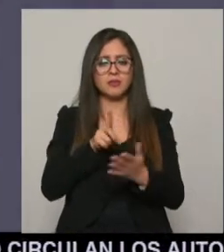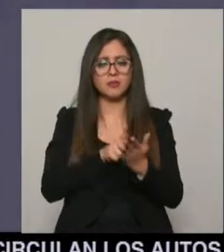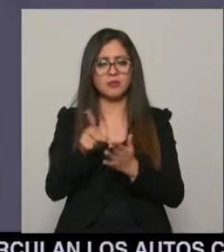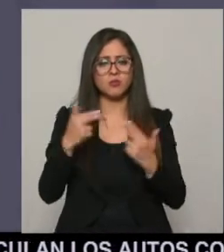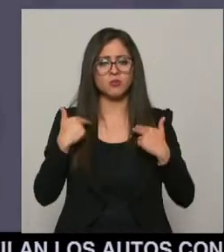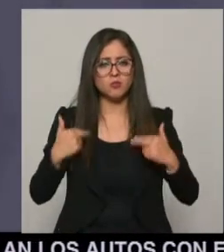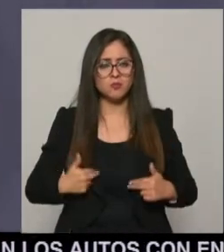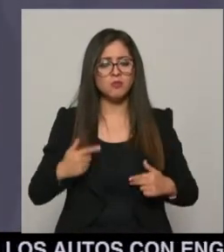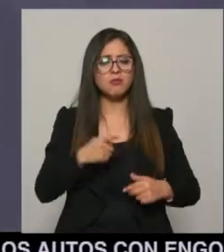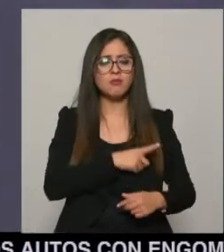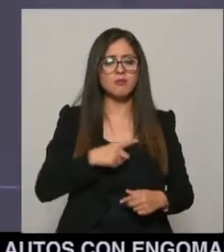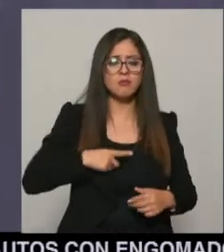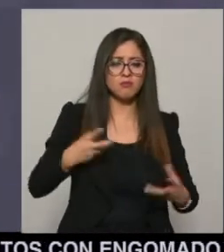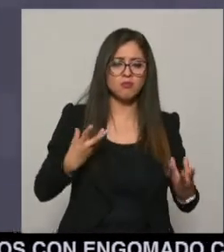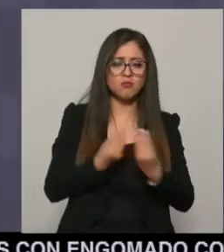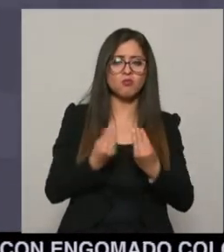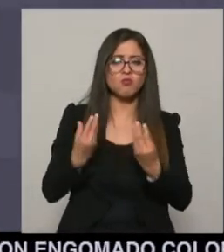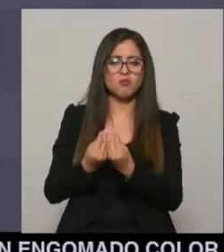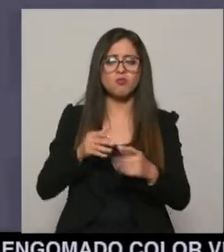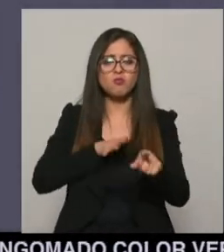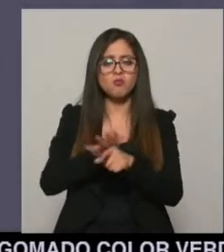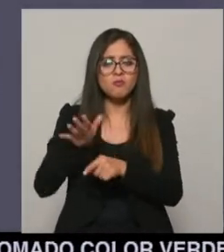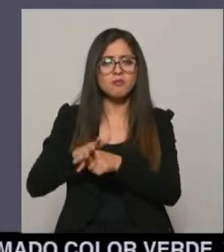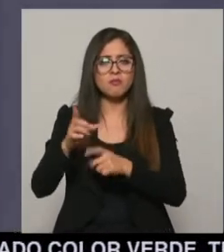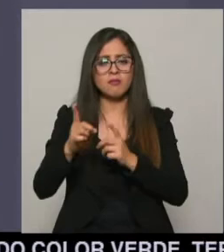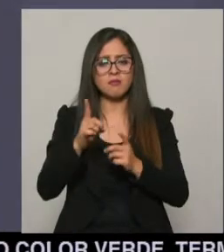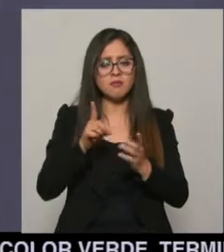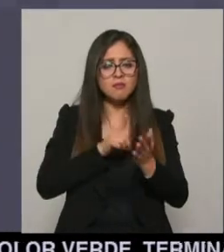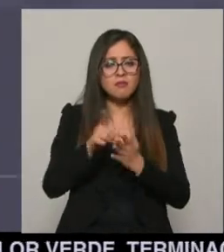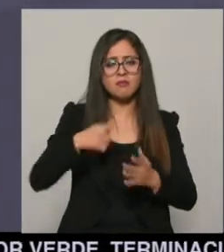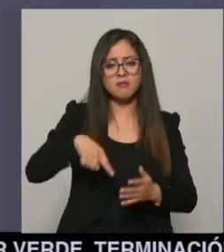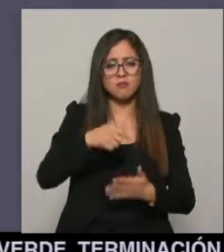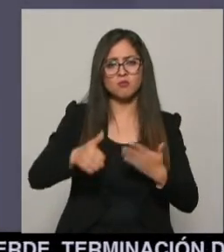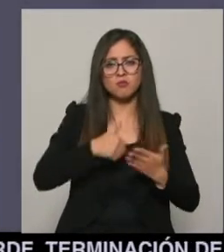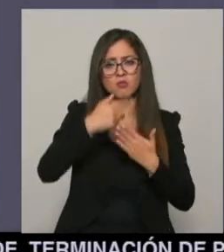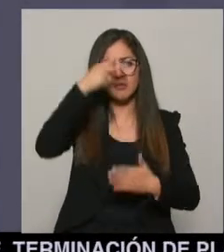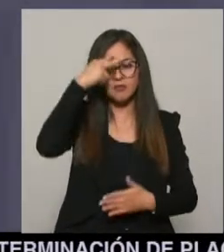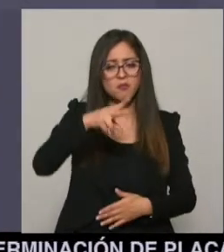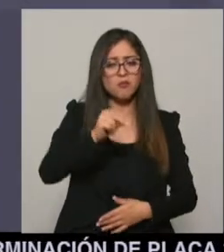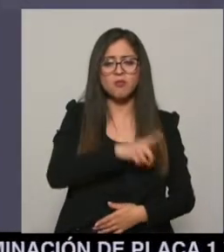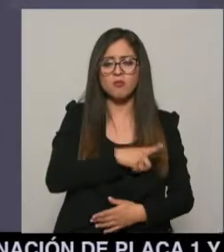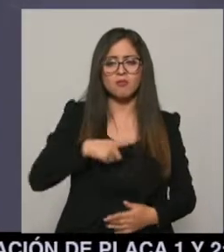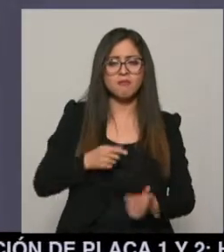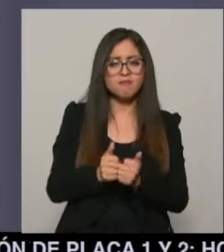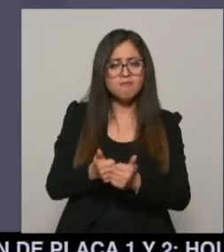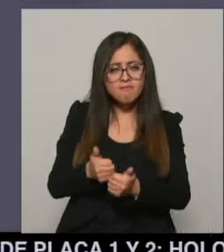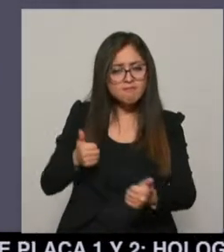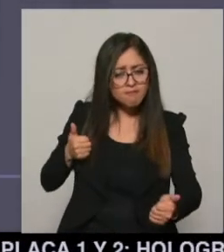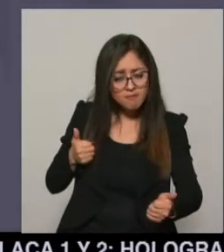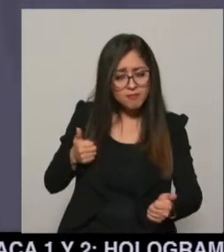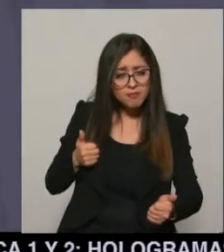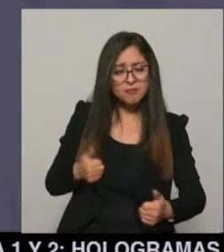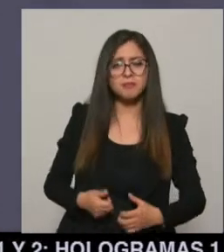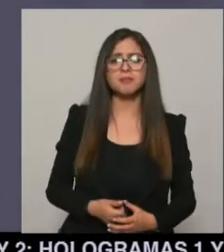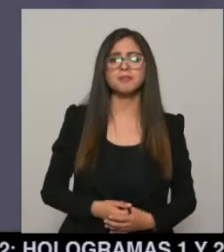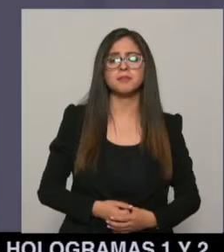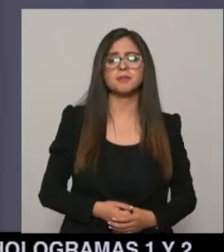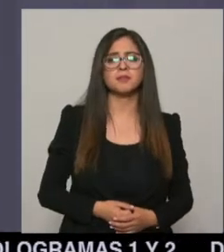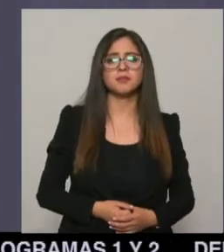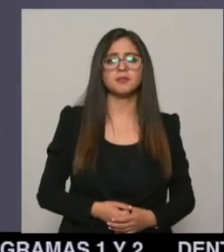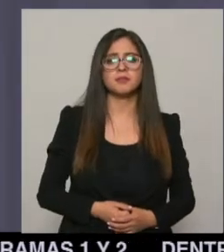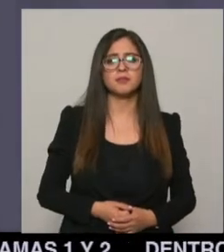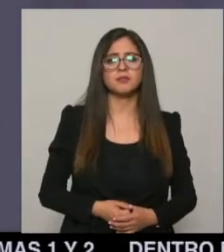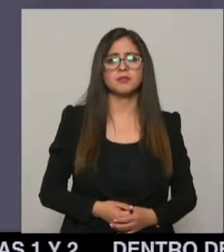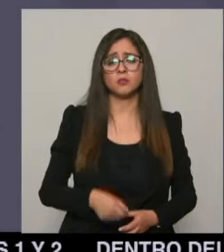y garantice todo lo que tendrá que ser estos derechos que nos hemos dado en la capital, que no se dé ningún retroceso en esta condición. Por supuesto, tú bien